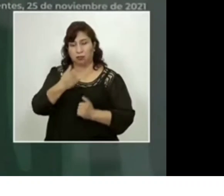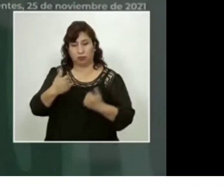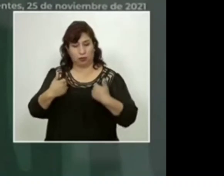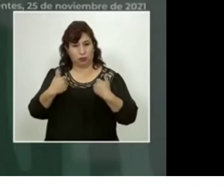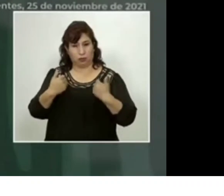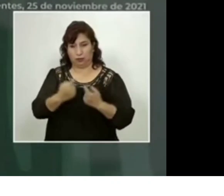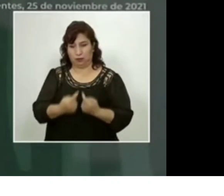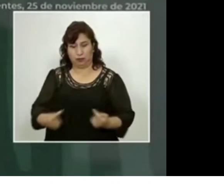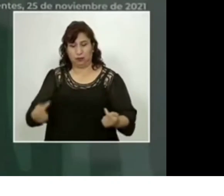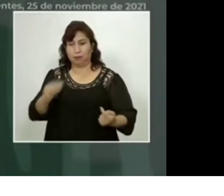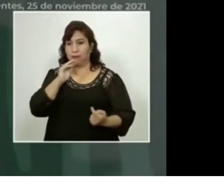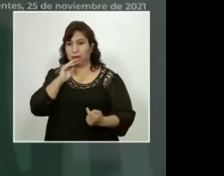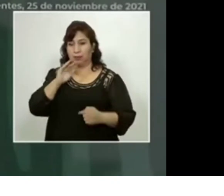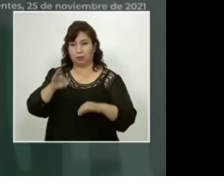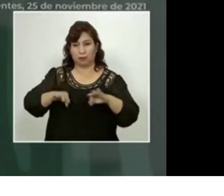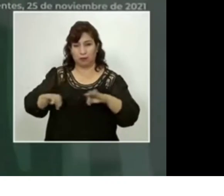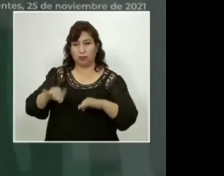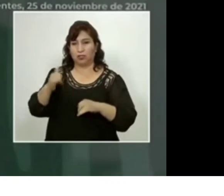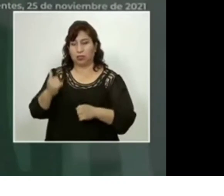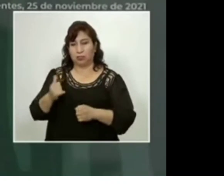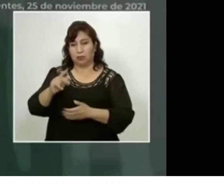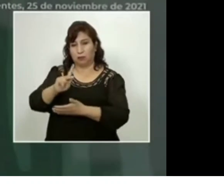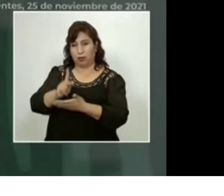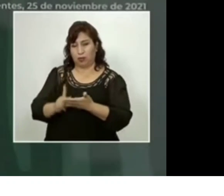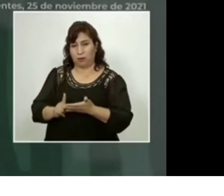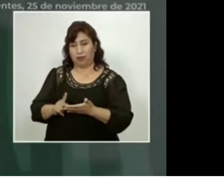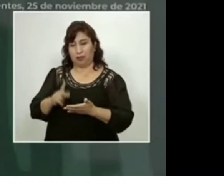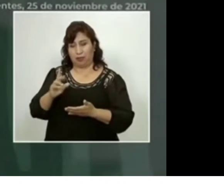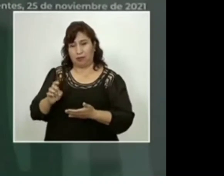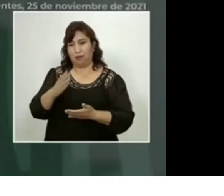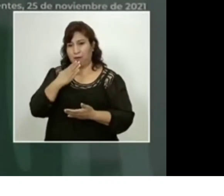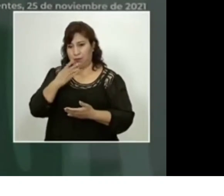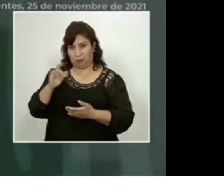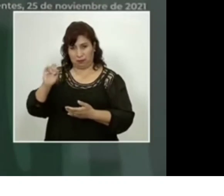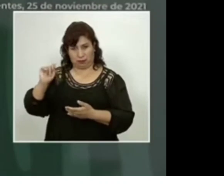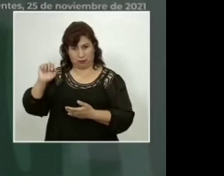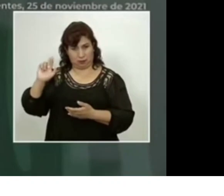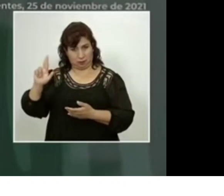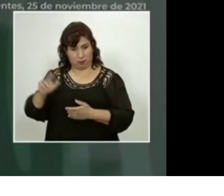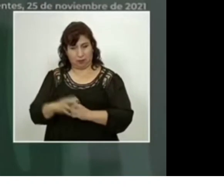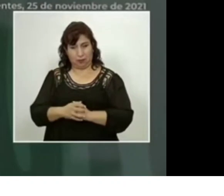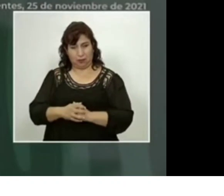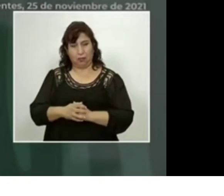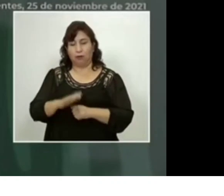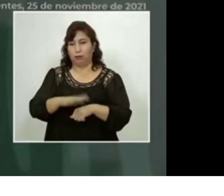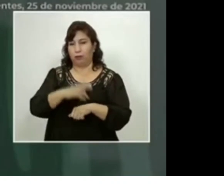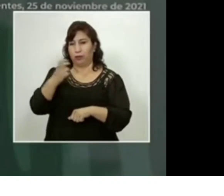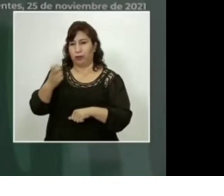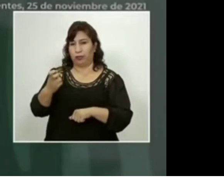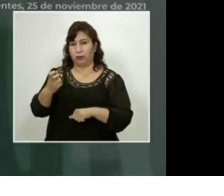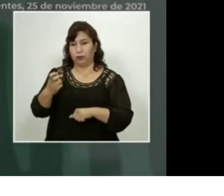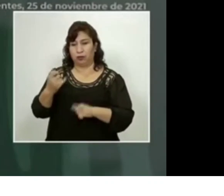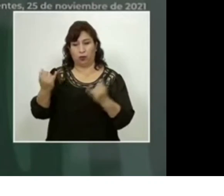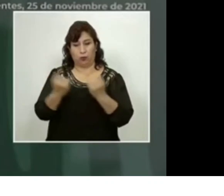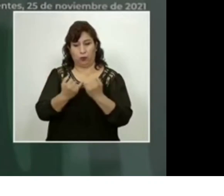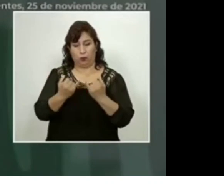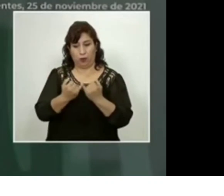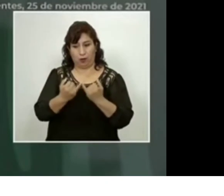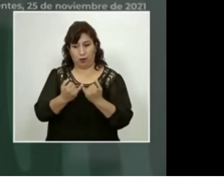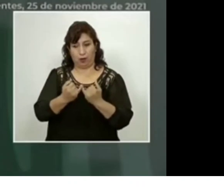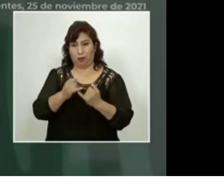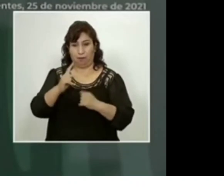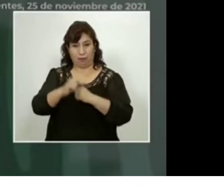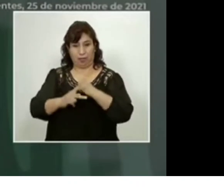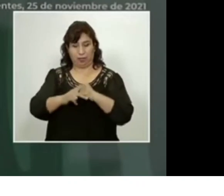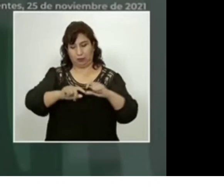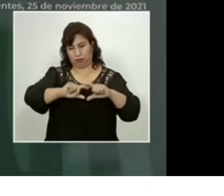de madres trabajadoras y el programa de tandas para el bienestar. Por ello, al igual que ocurre en todo el país,